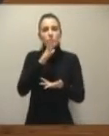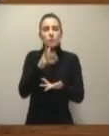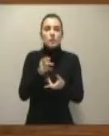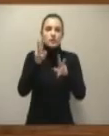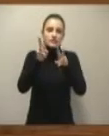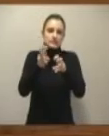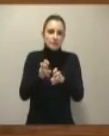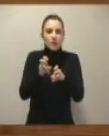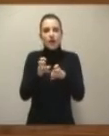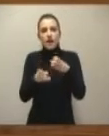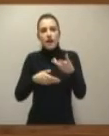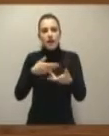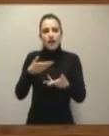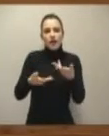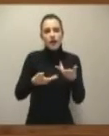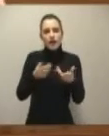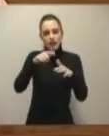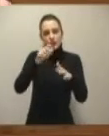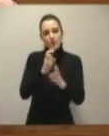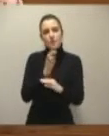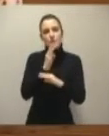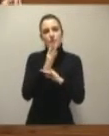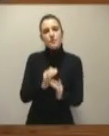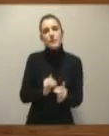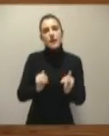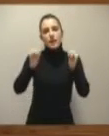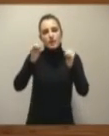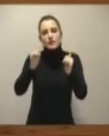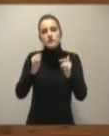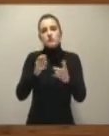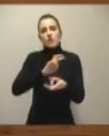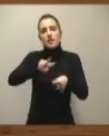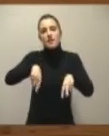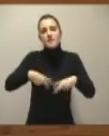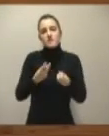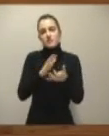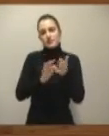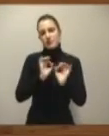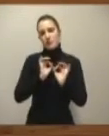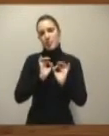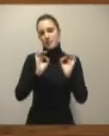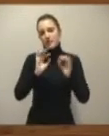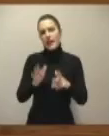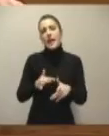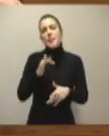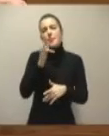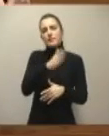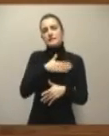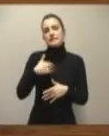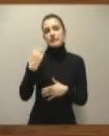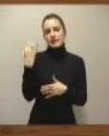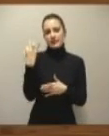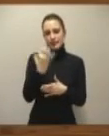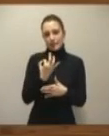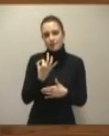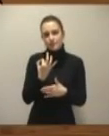este Parlamento a través de estas reformas absolutamente particularistas y que solo buscan, en fin,